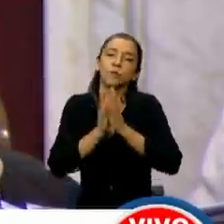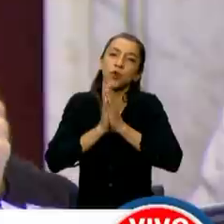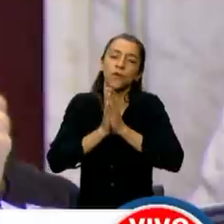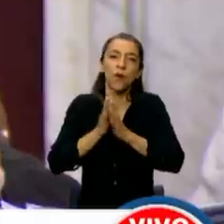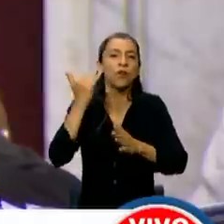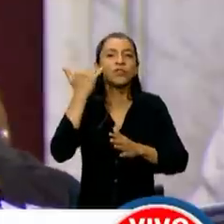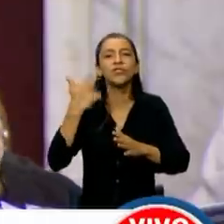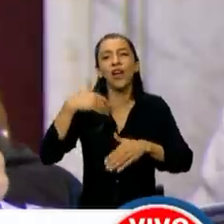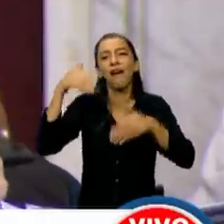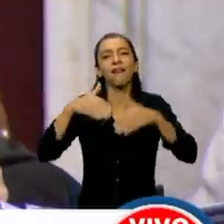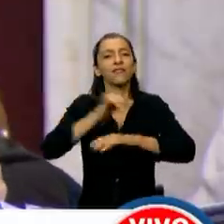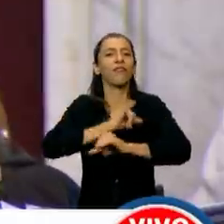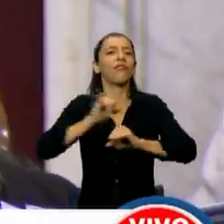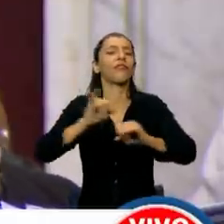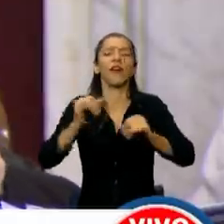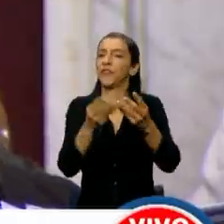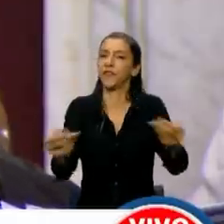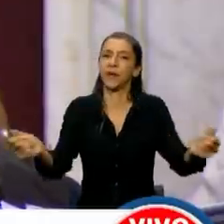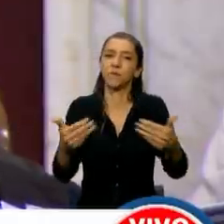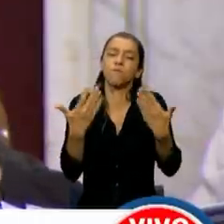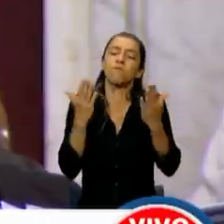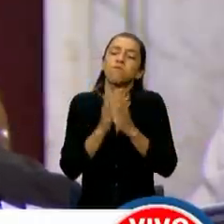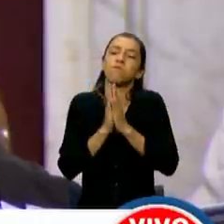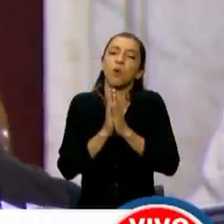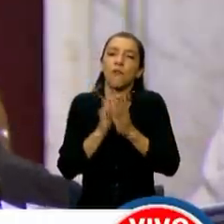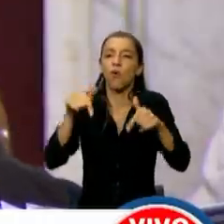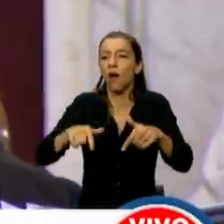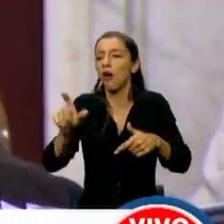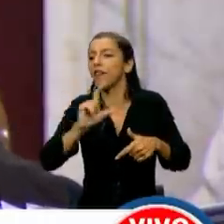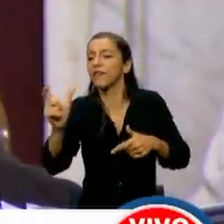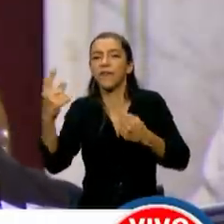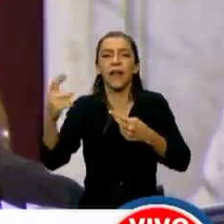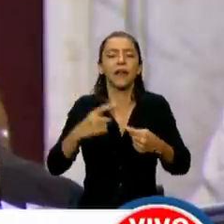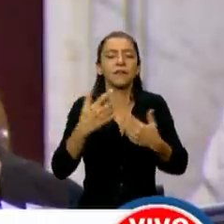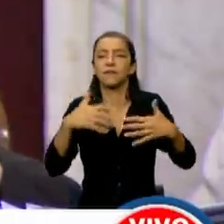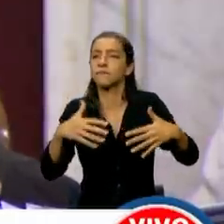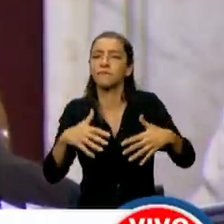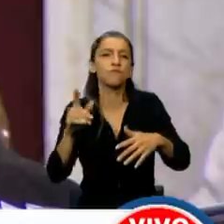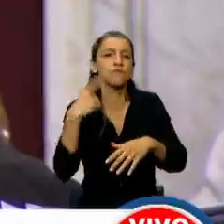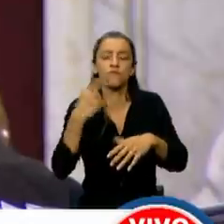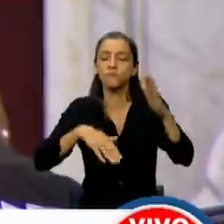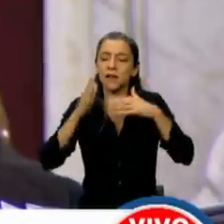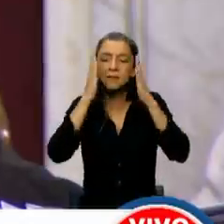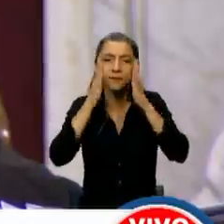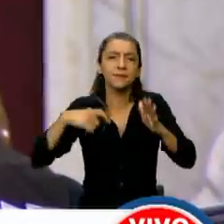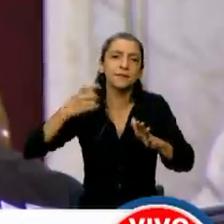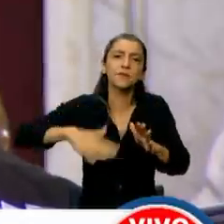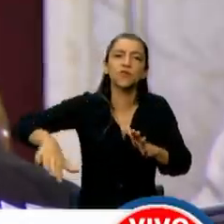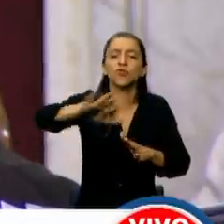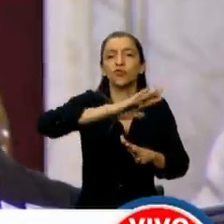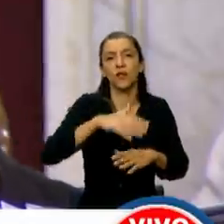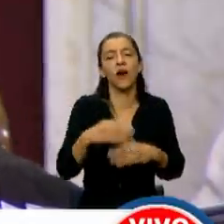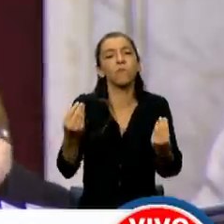y la grandeza suficiente para dejar la diferencia de lado y alzar la voz por nuestra gente la agenda de la política